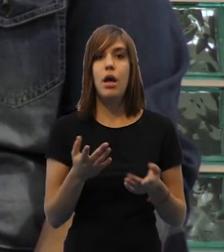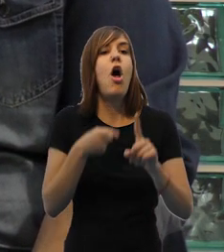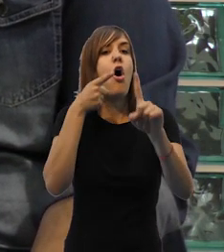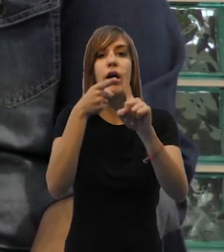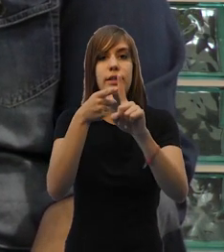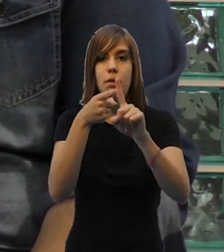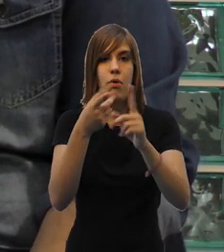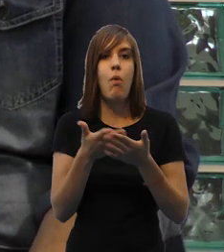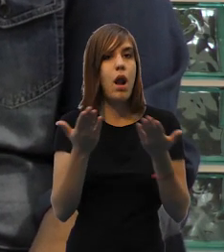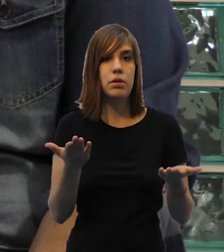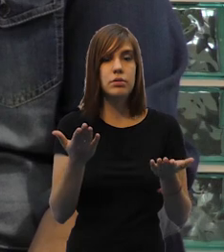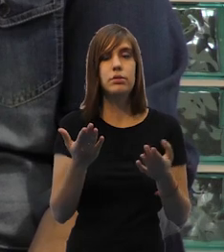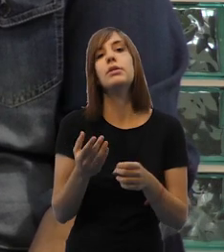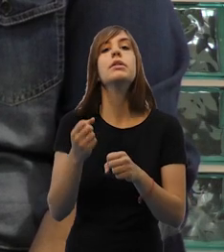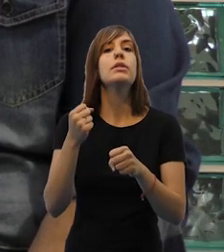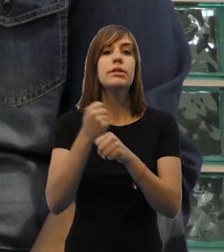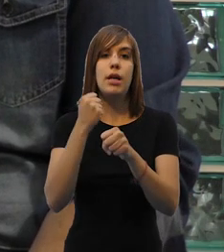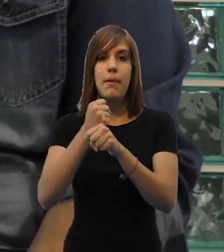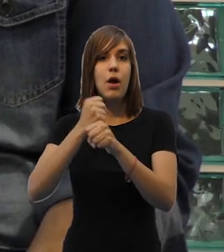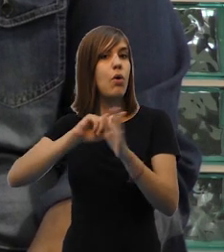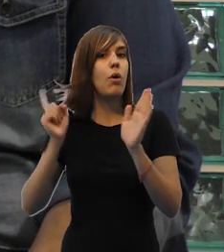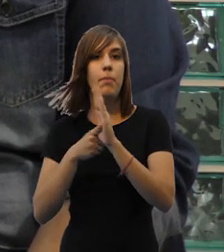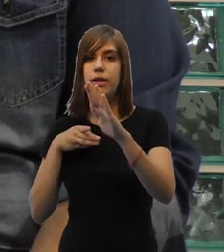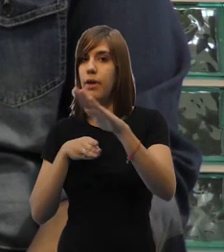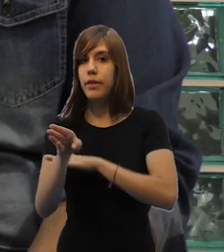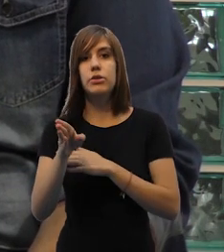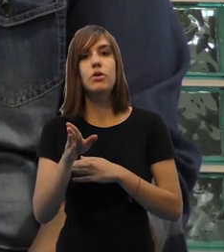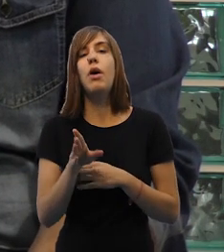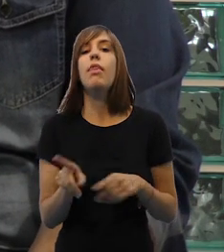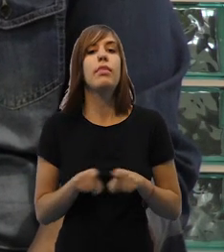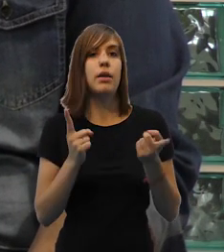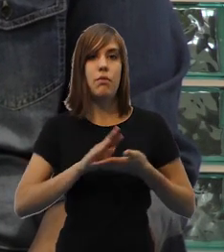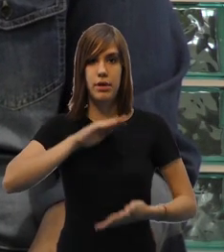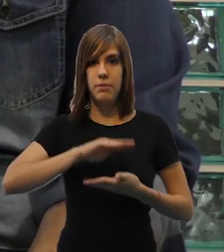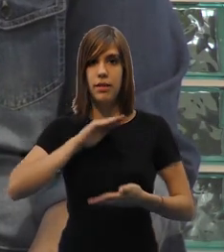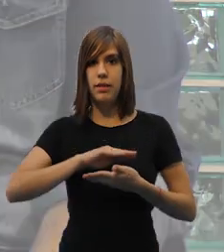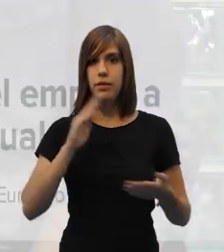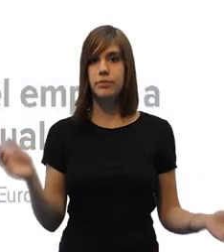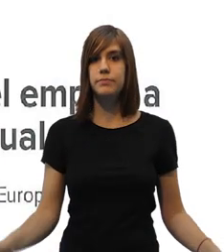objetivo de todos y todas, el pleno empleo con independencia de nuestras capacidades.